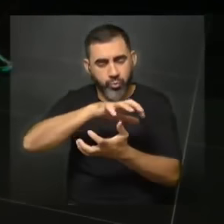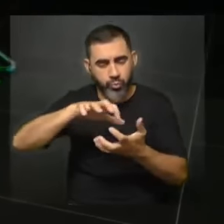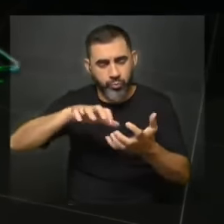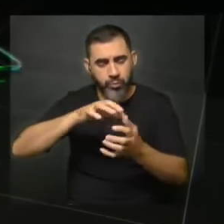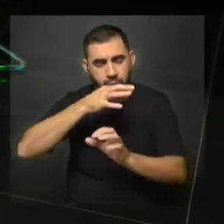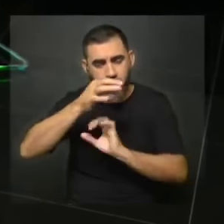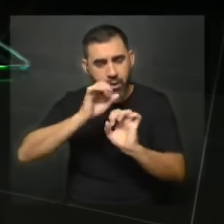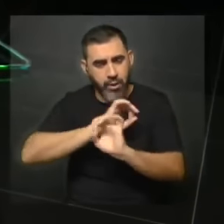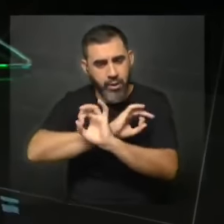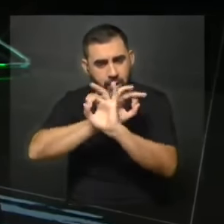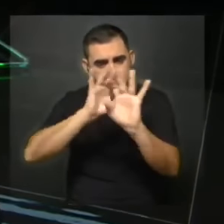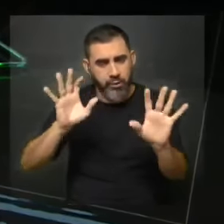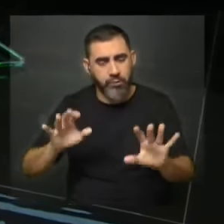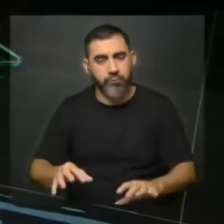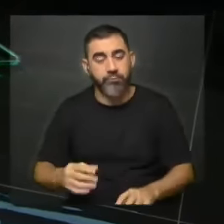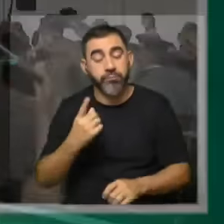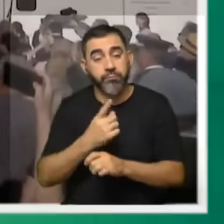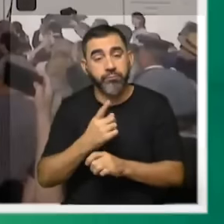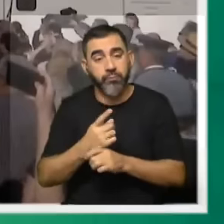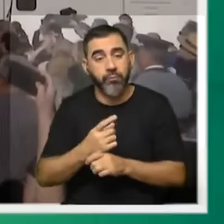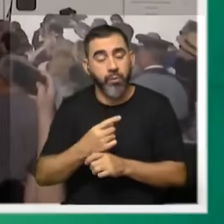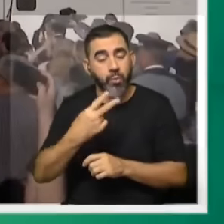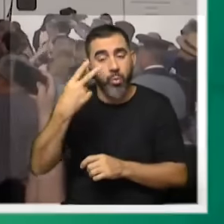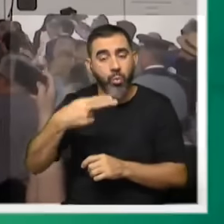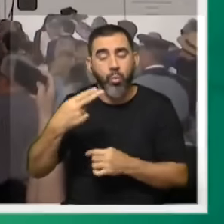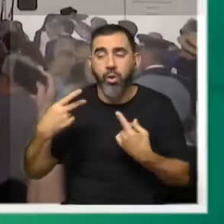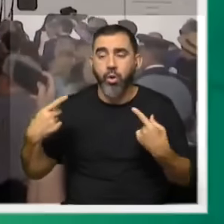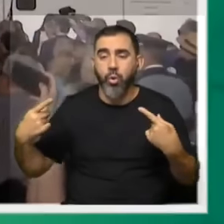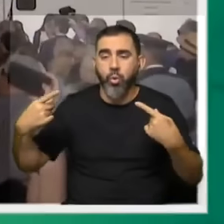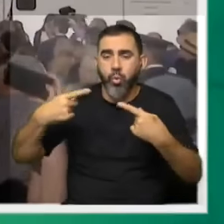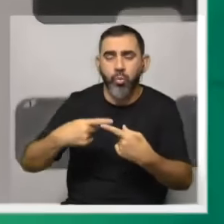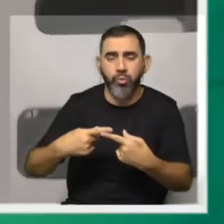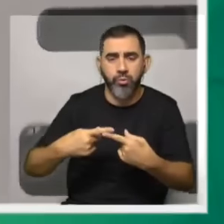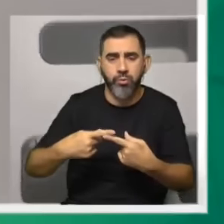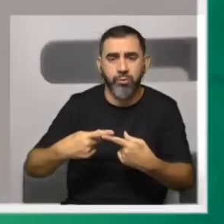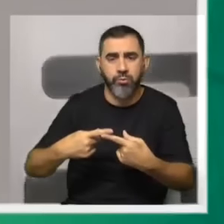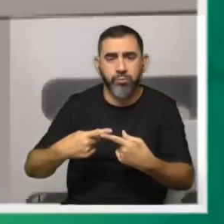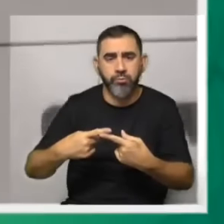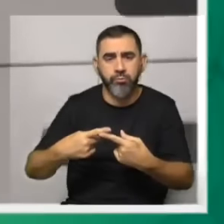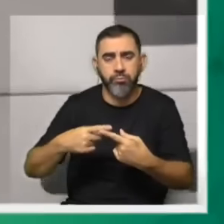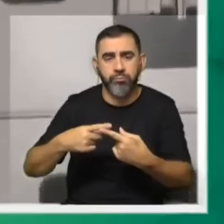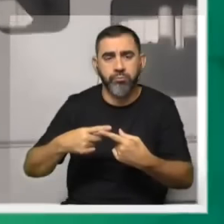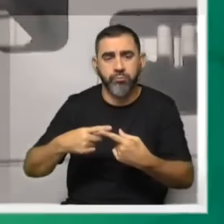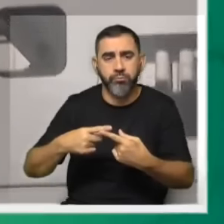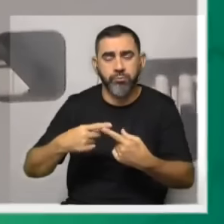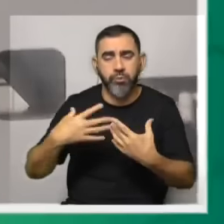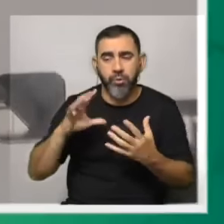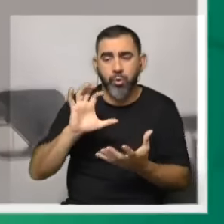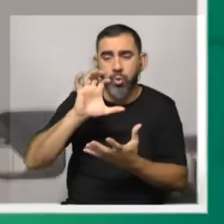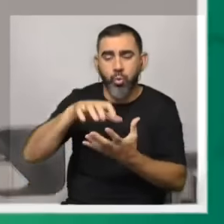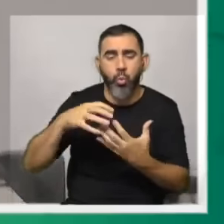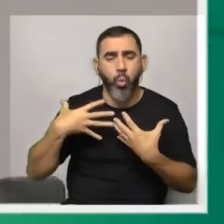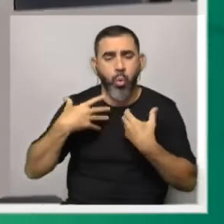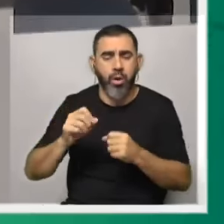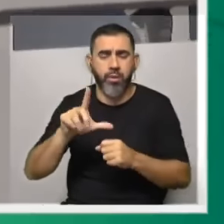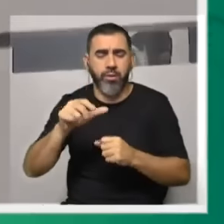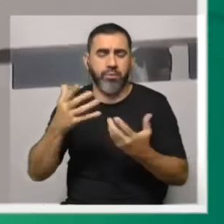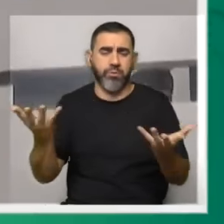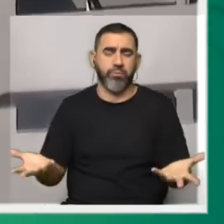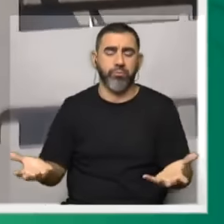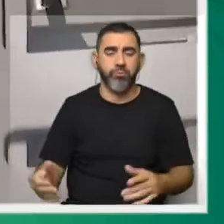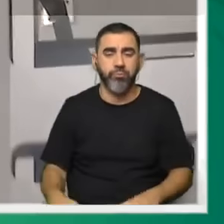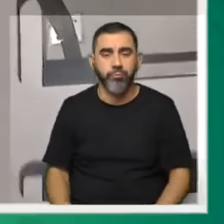aclarar Porque primero nosotros jamás vamos a estar en contra de una de una resolución digamos que mejora